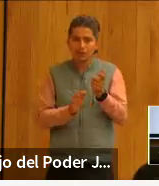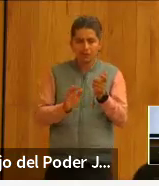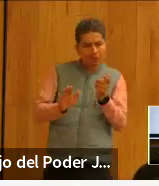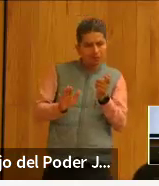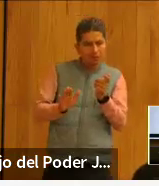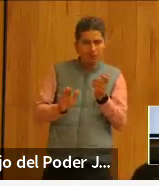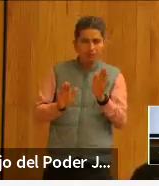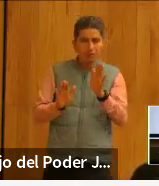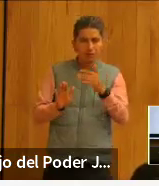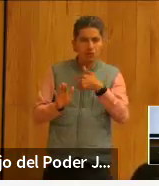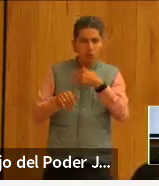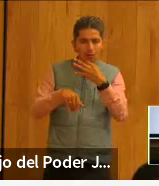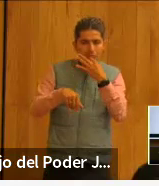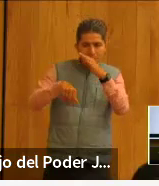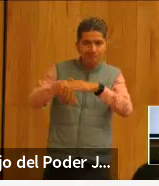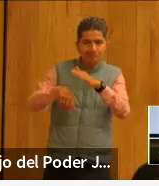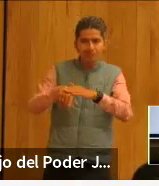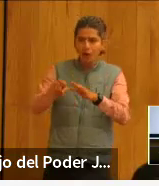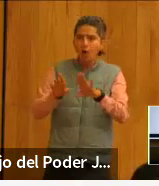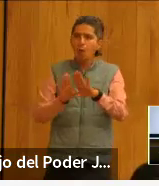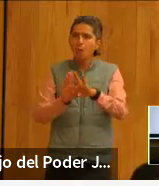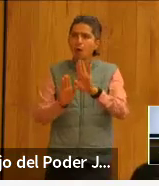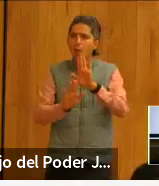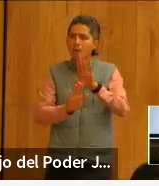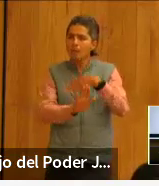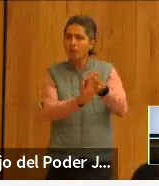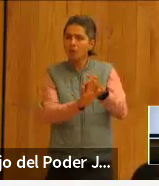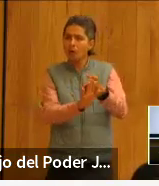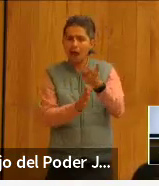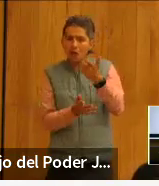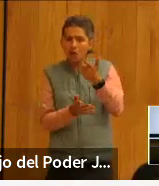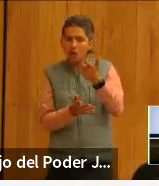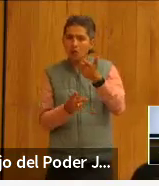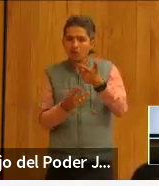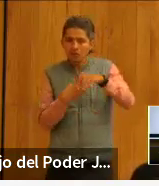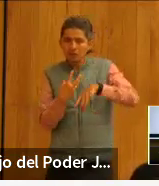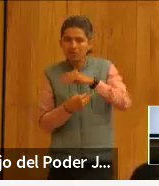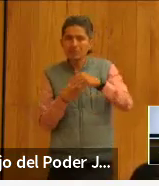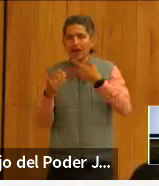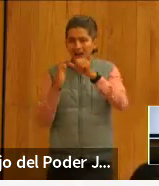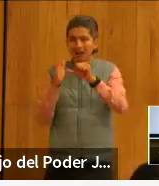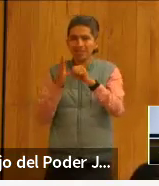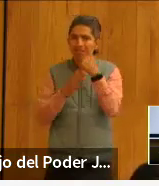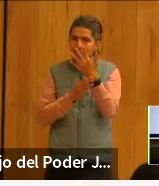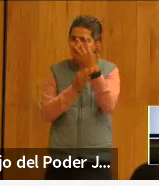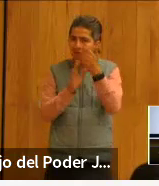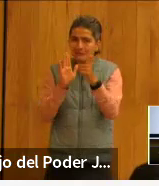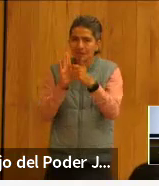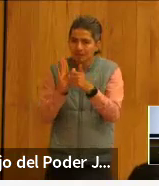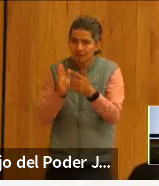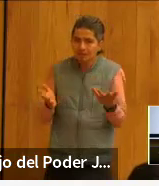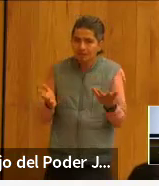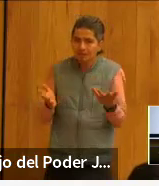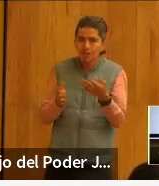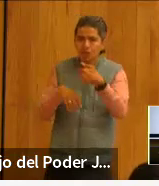momento violencia económica que está prevista en nuestro artículo